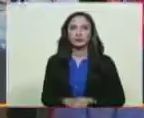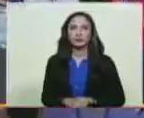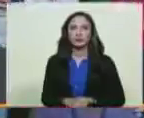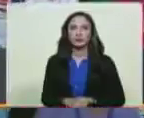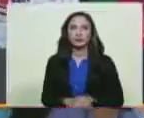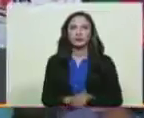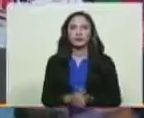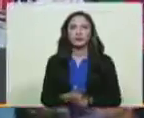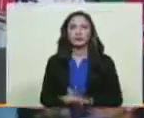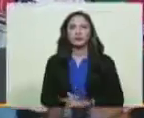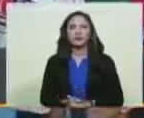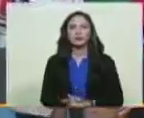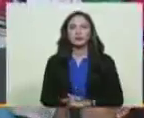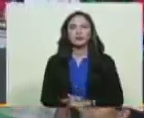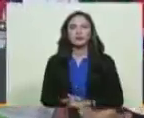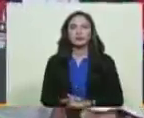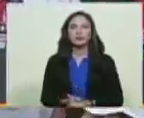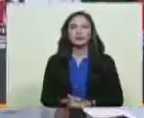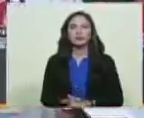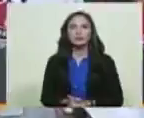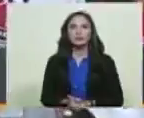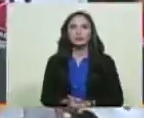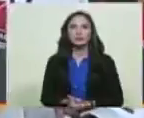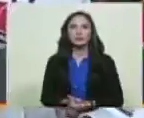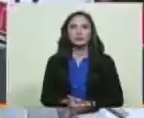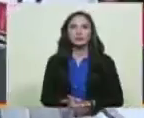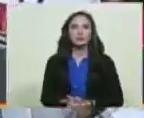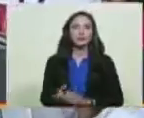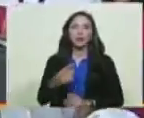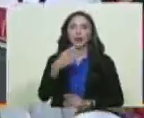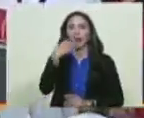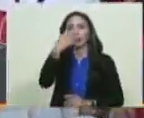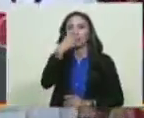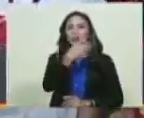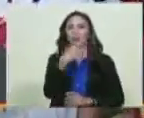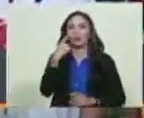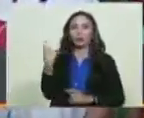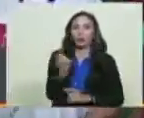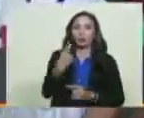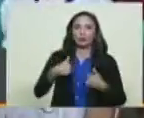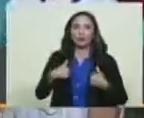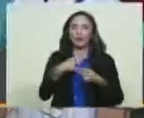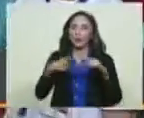presidente me dejaron sola pero vamos